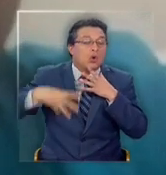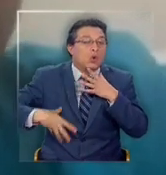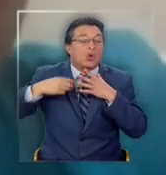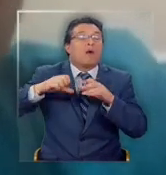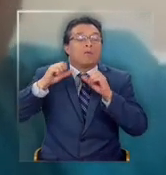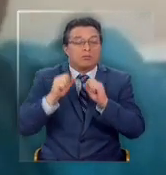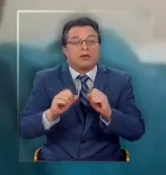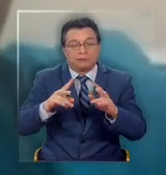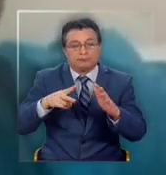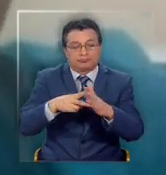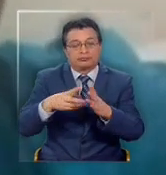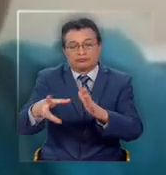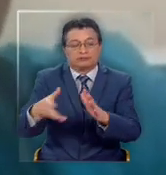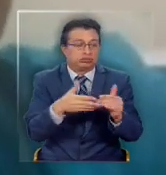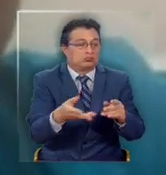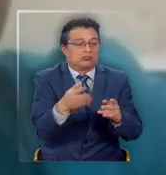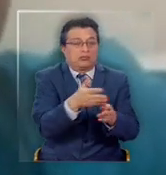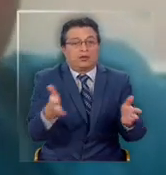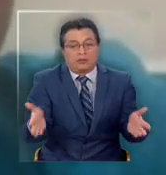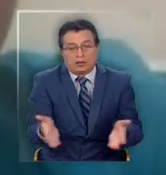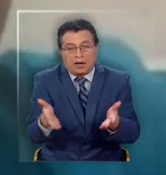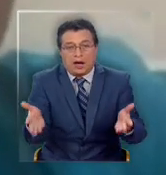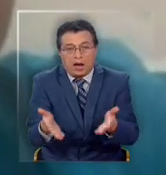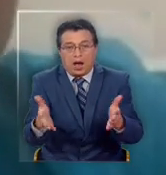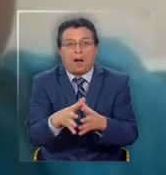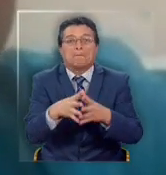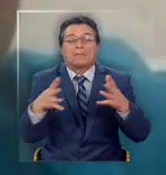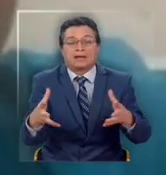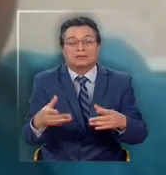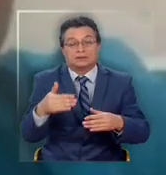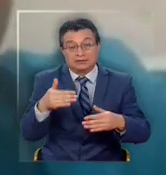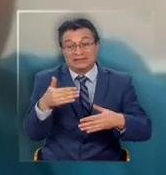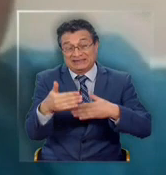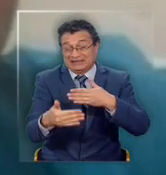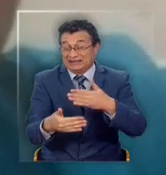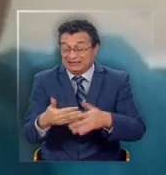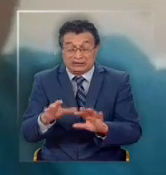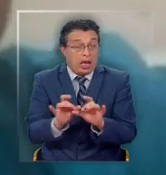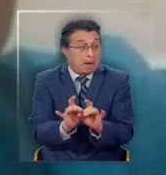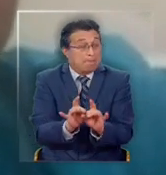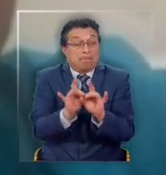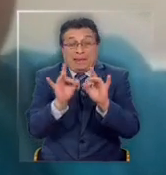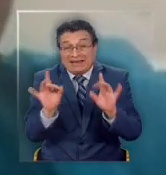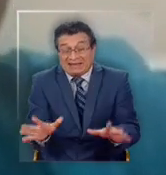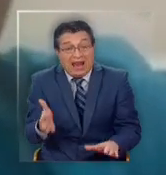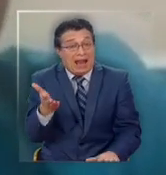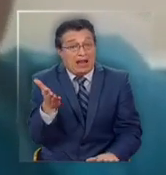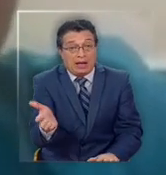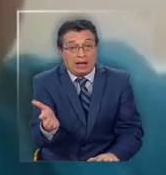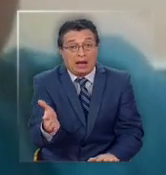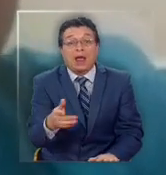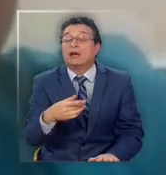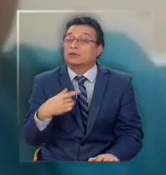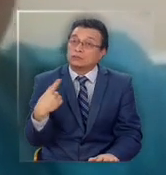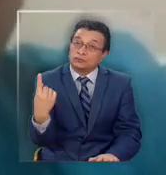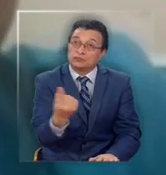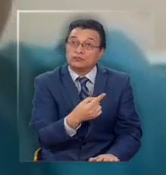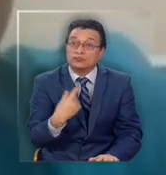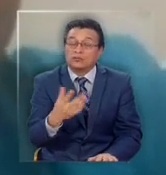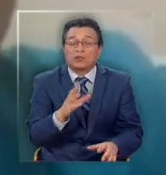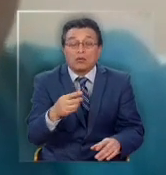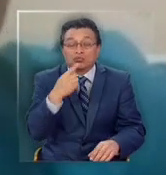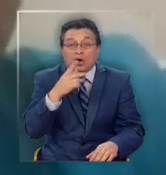forma intermitente y estimular su rehabilitación. Es un procedimiento de excepción, es un procedimiento que en general